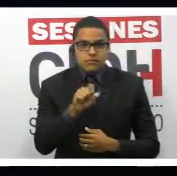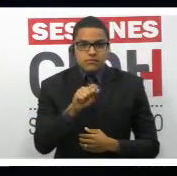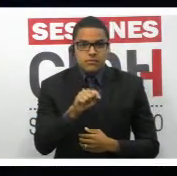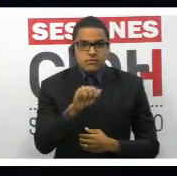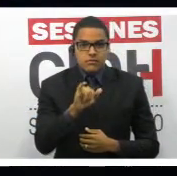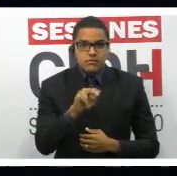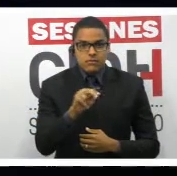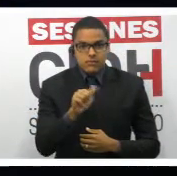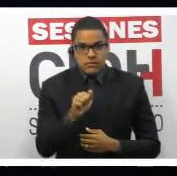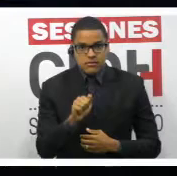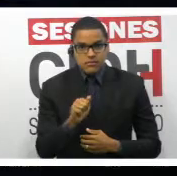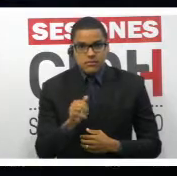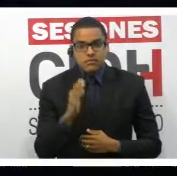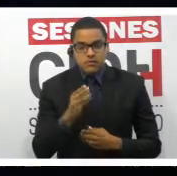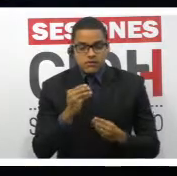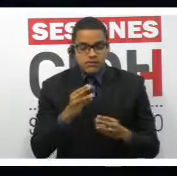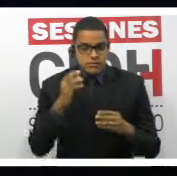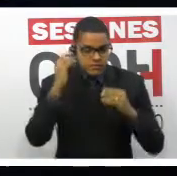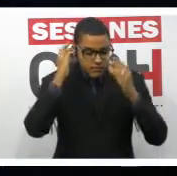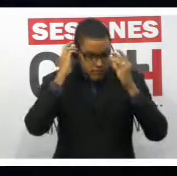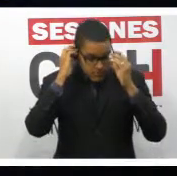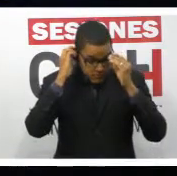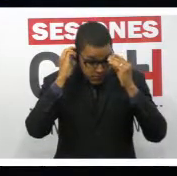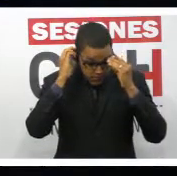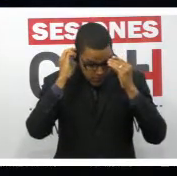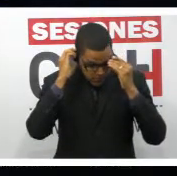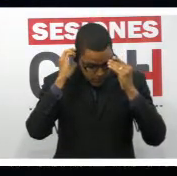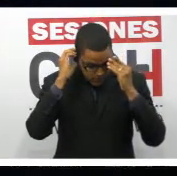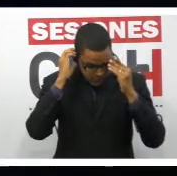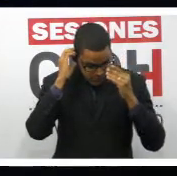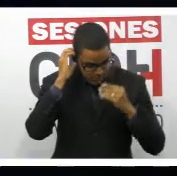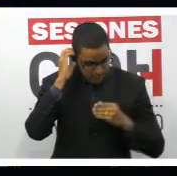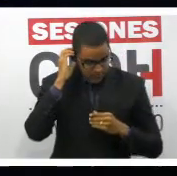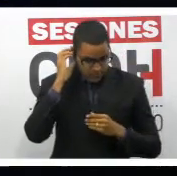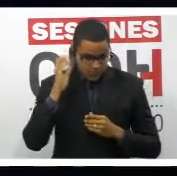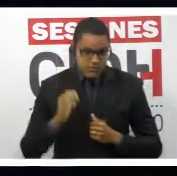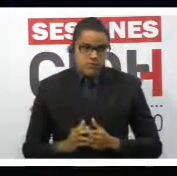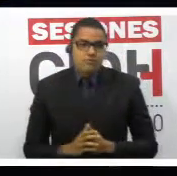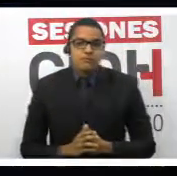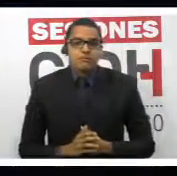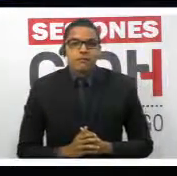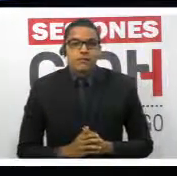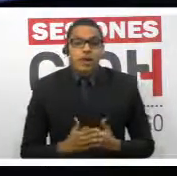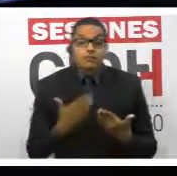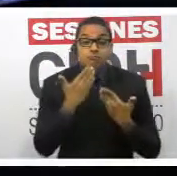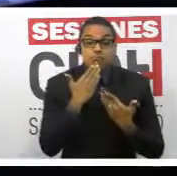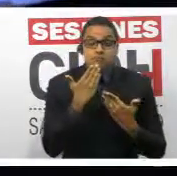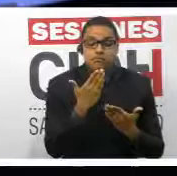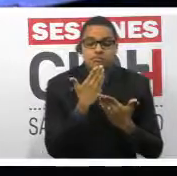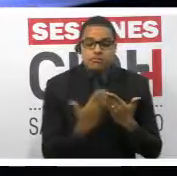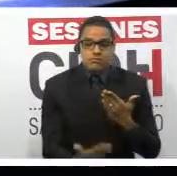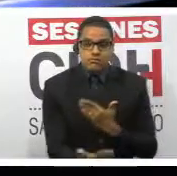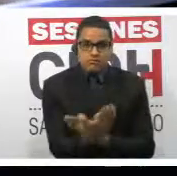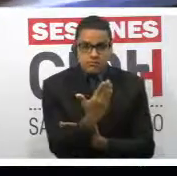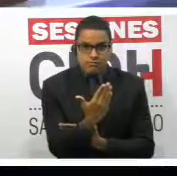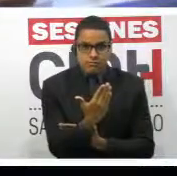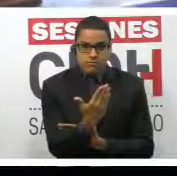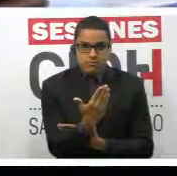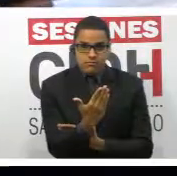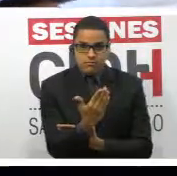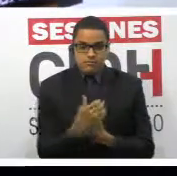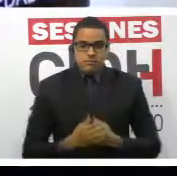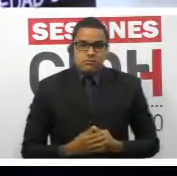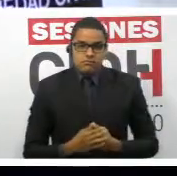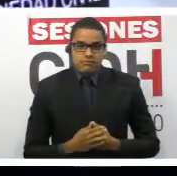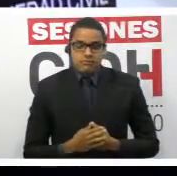muchísimas gracias un honor poder estar con ante ustedes ante este prestigiosos